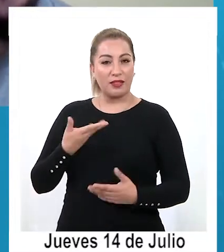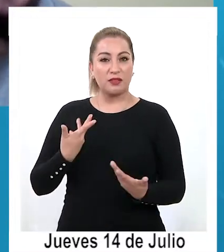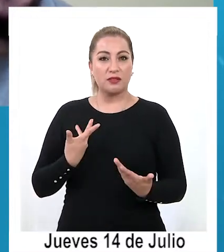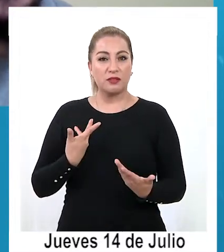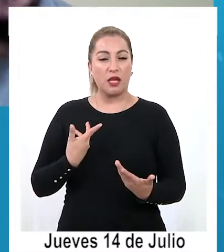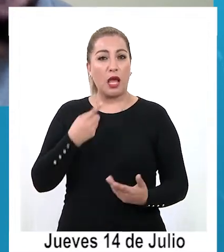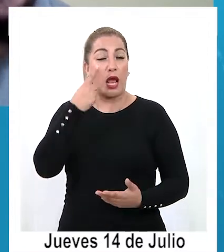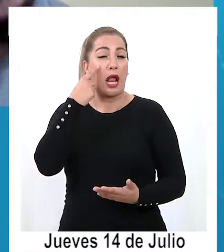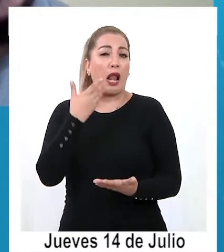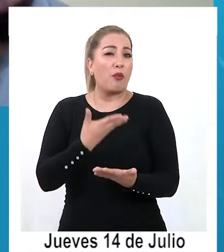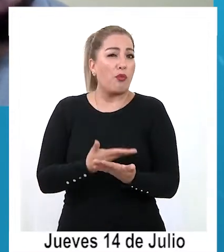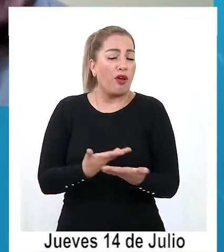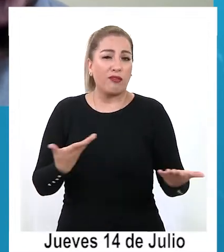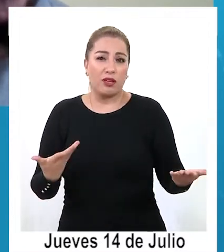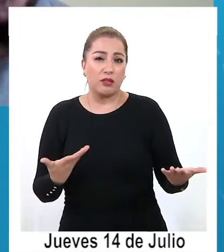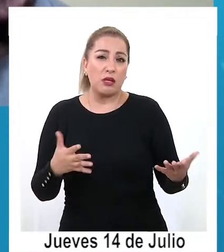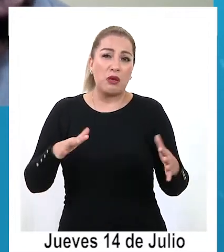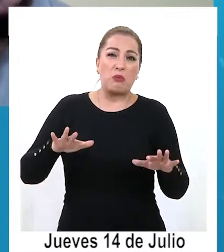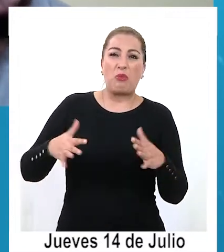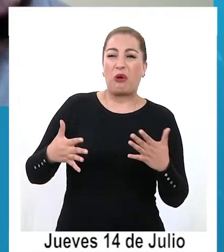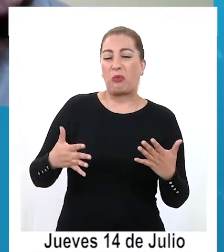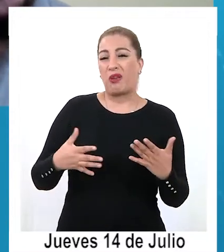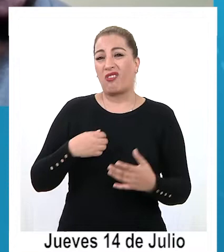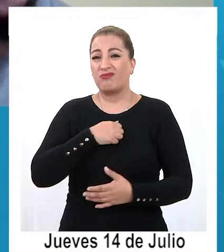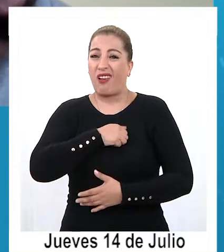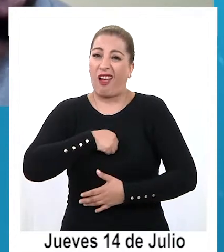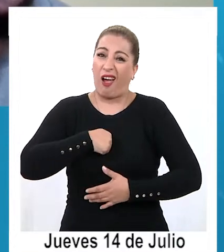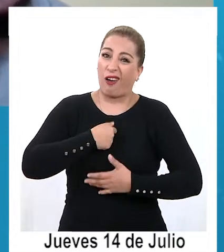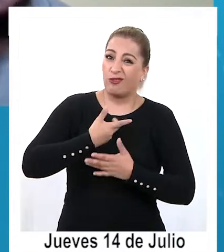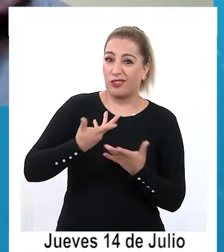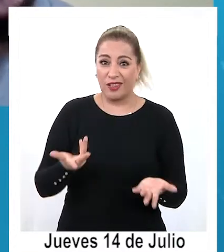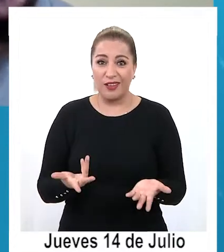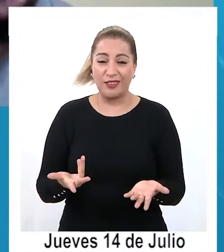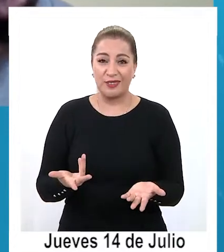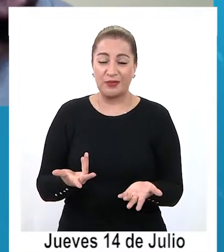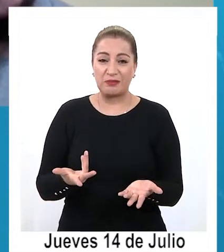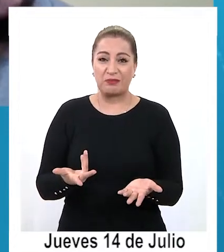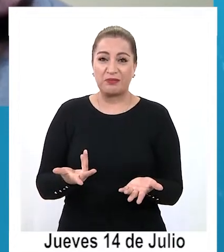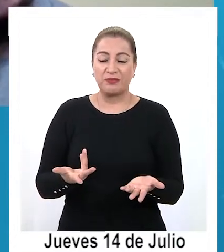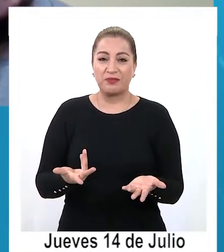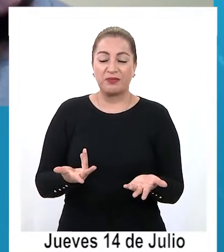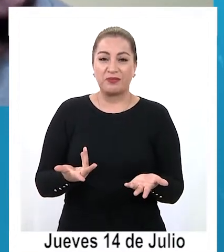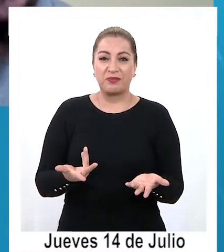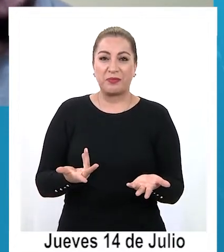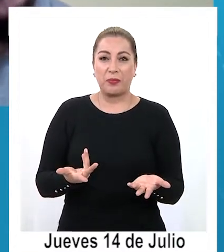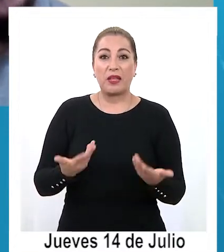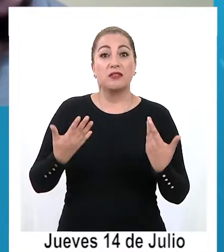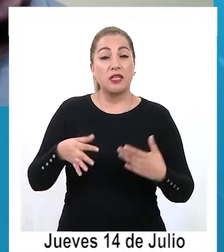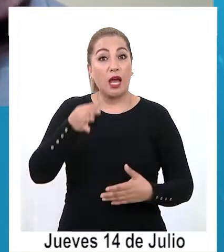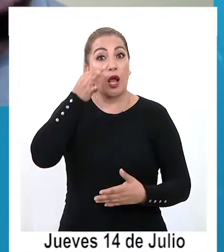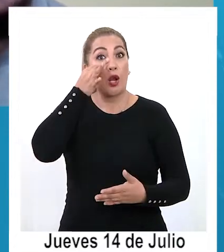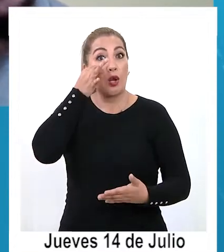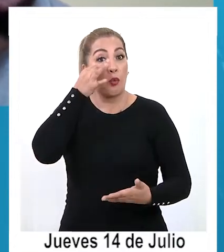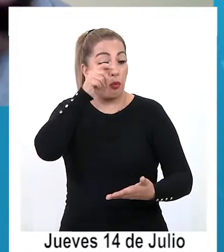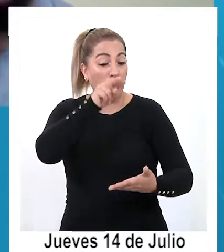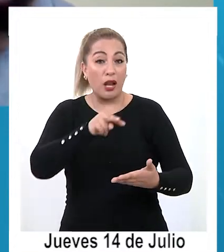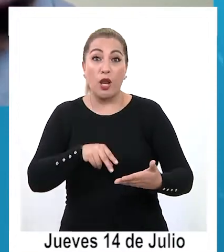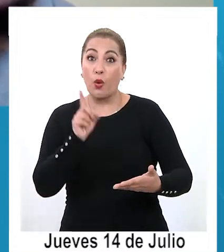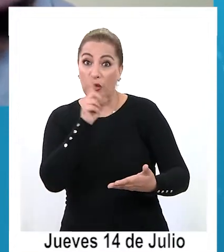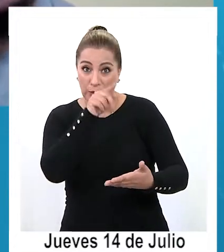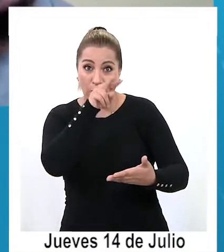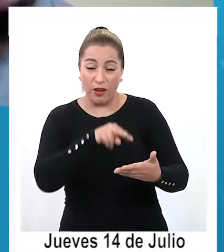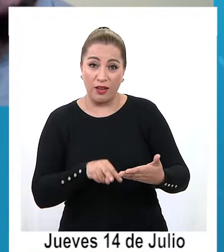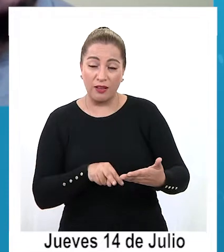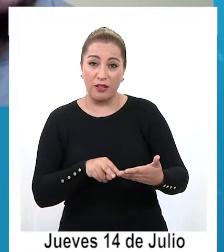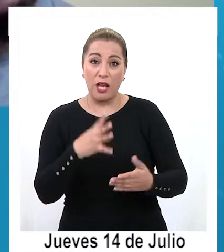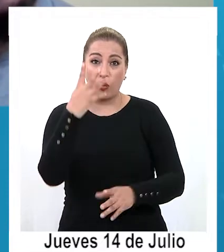que el borrador era más o menos tedioso, fue su concepto. Ujú. Ya no sé si ha tenido la posibilidad de leer la propuesta final que